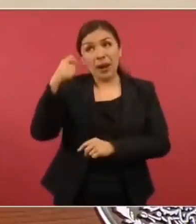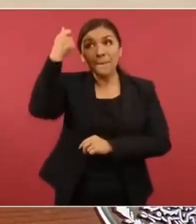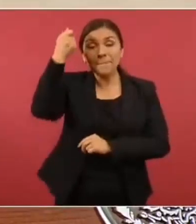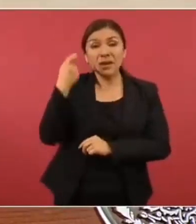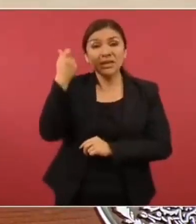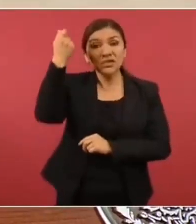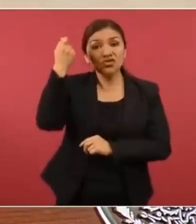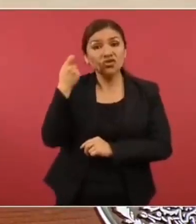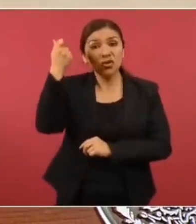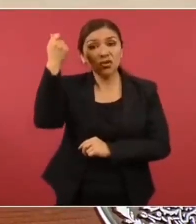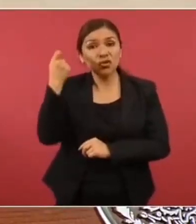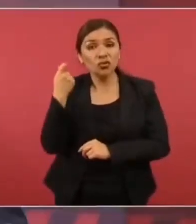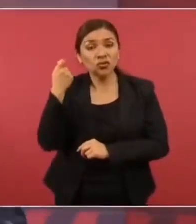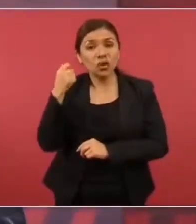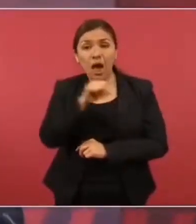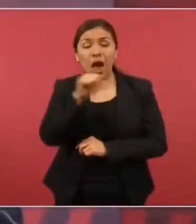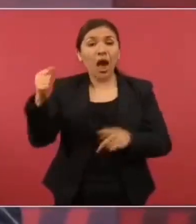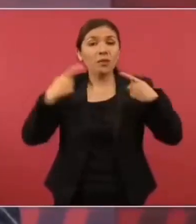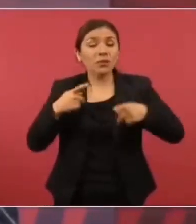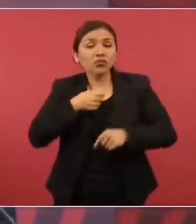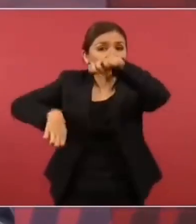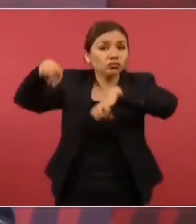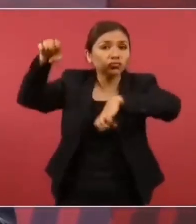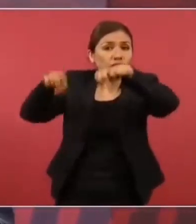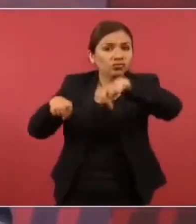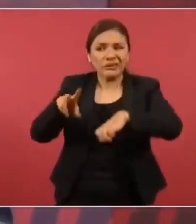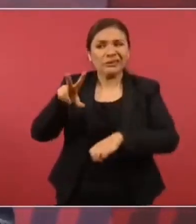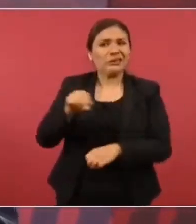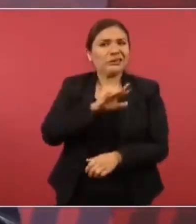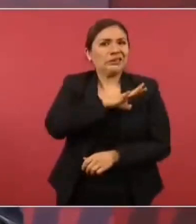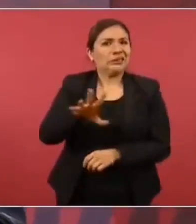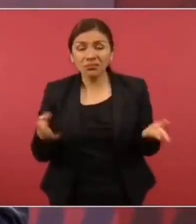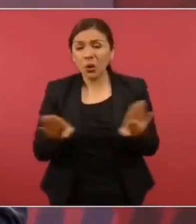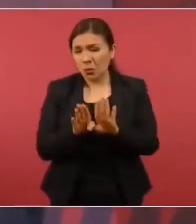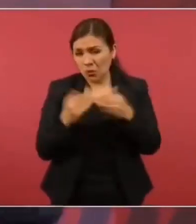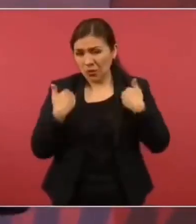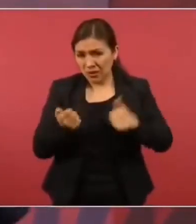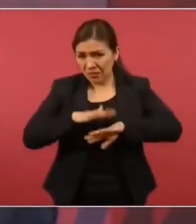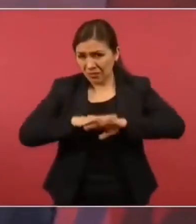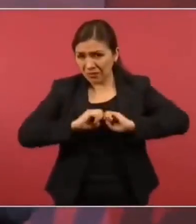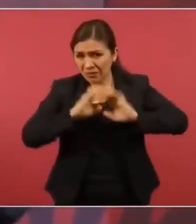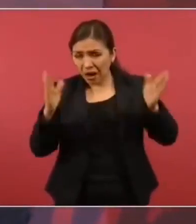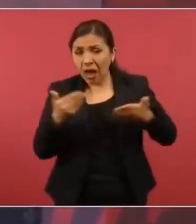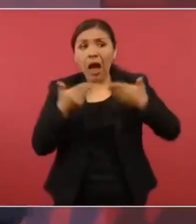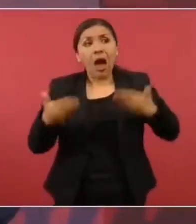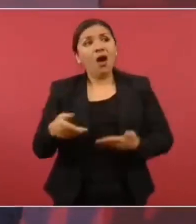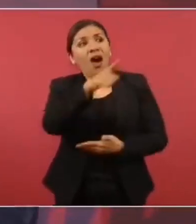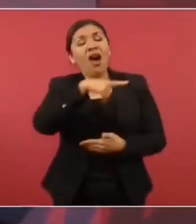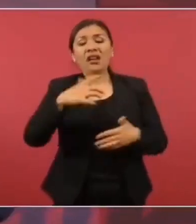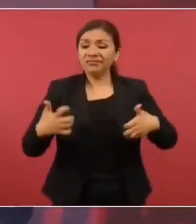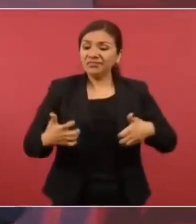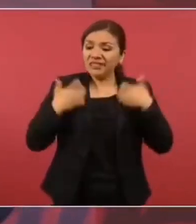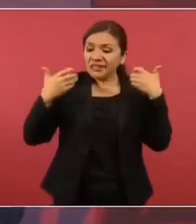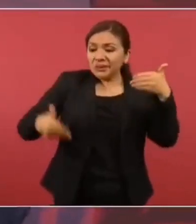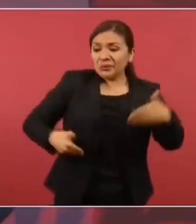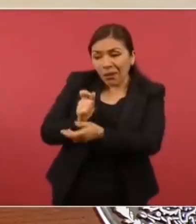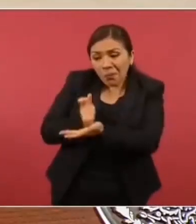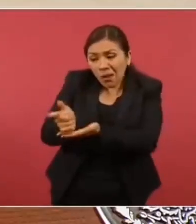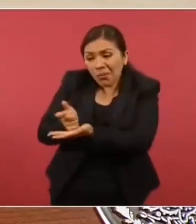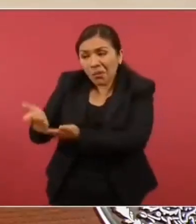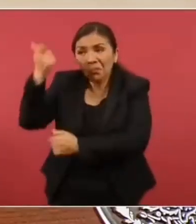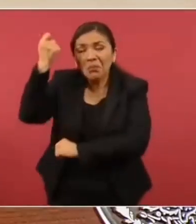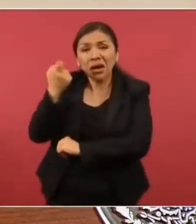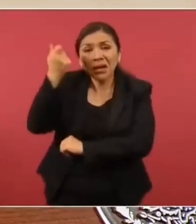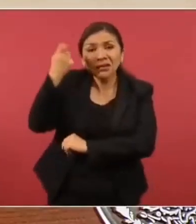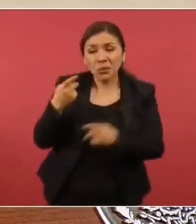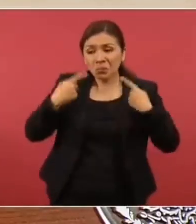pensión a los adultos mayores. Para ser más claro, y les molesta que se apoye a